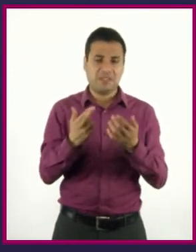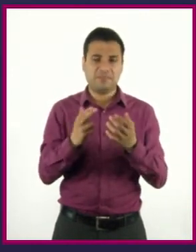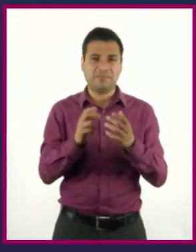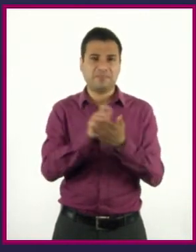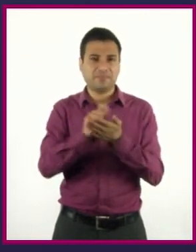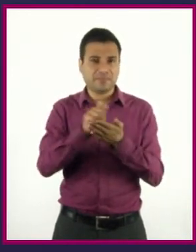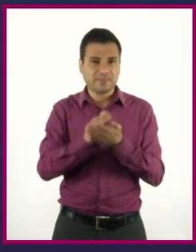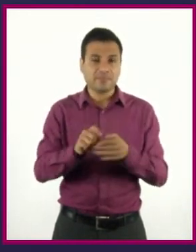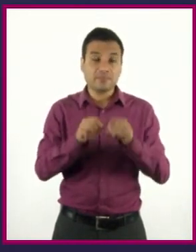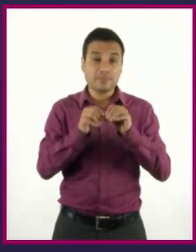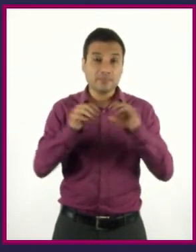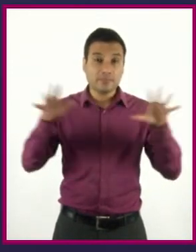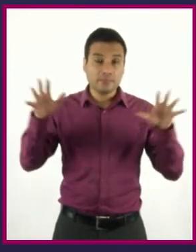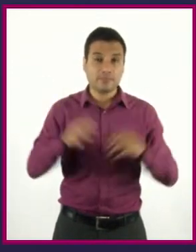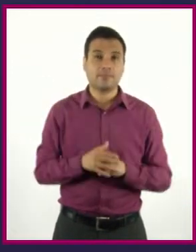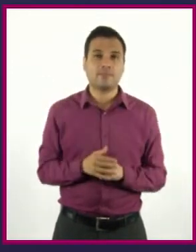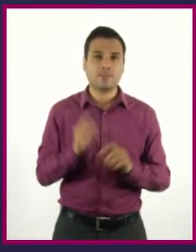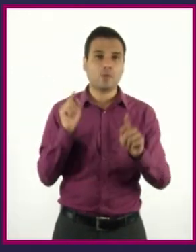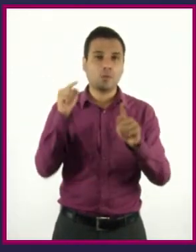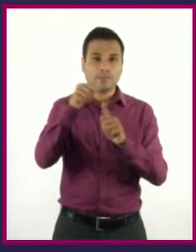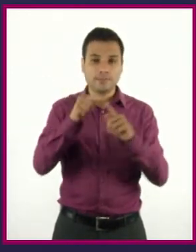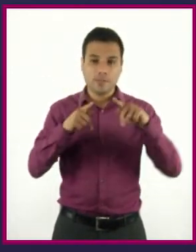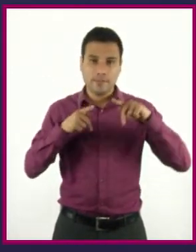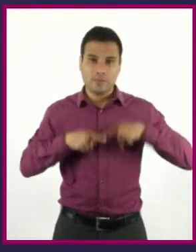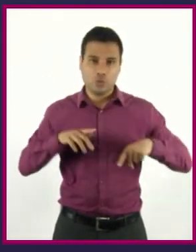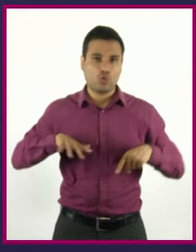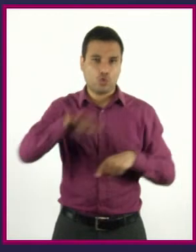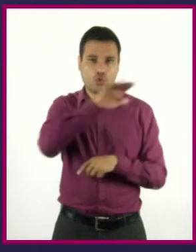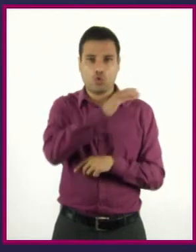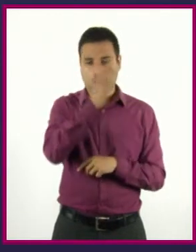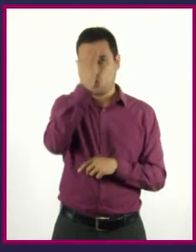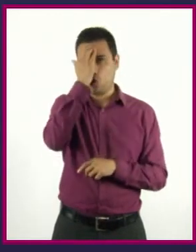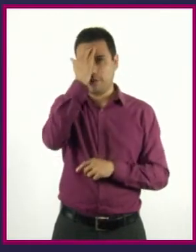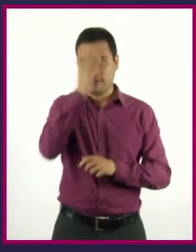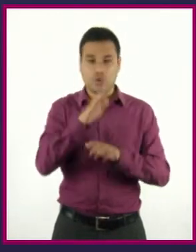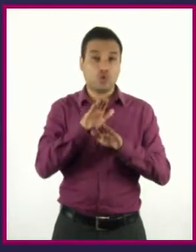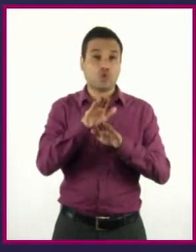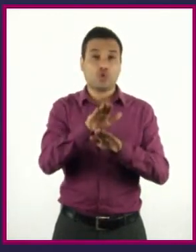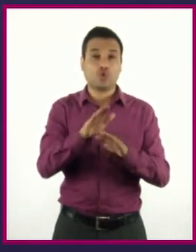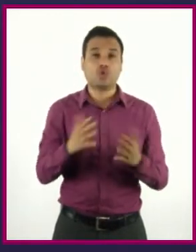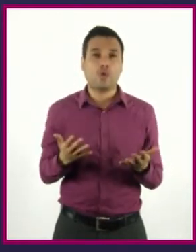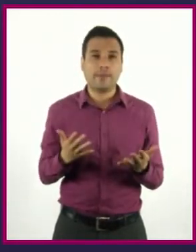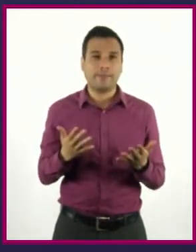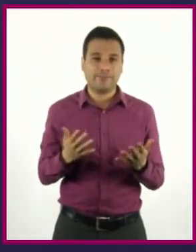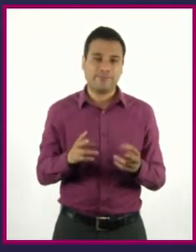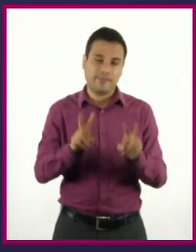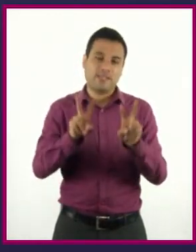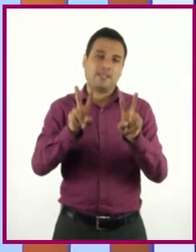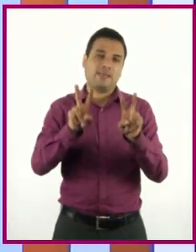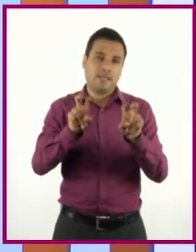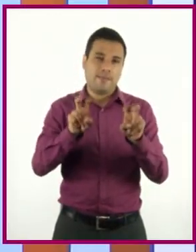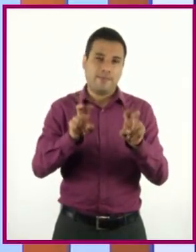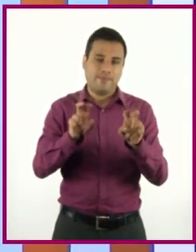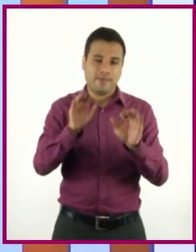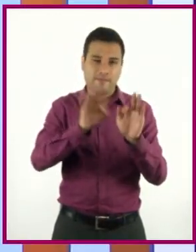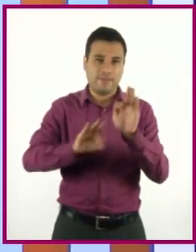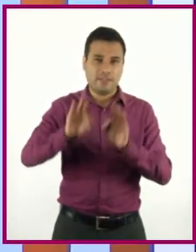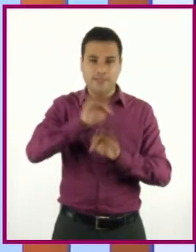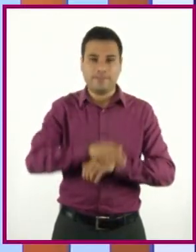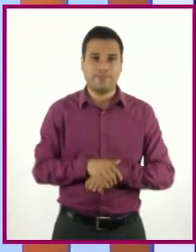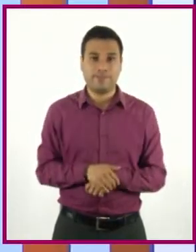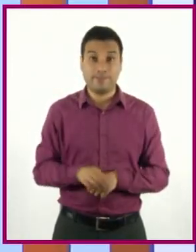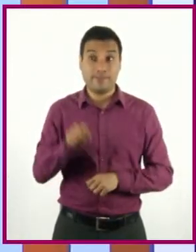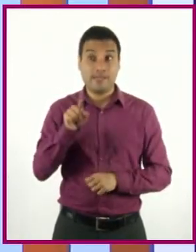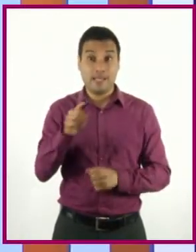científica con el fin de que el público general conociera más acerca de estos apasionantes temas. ¿Y además de